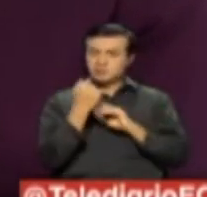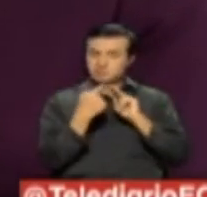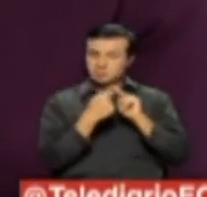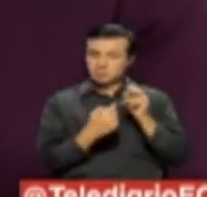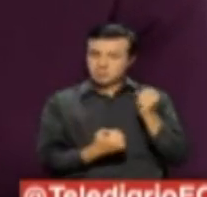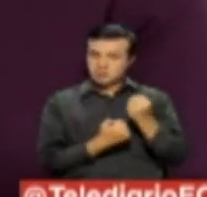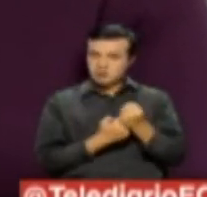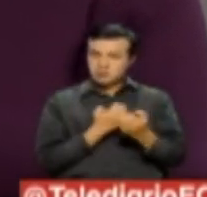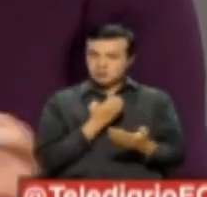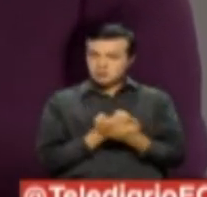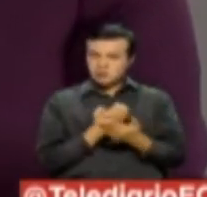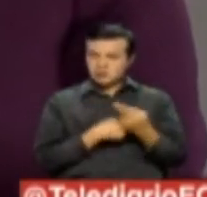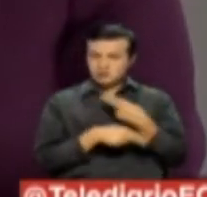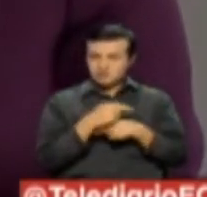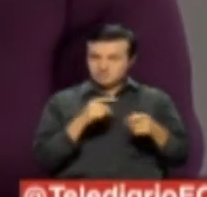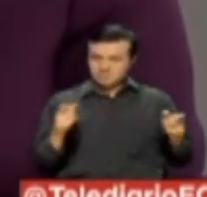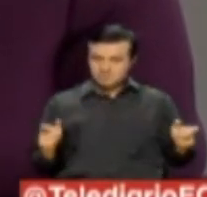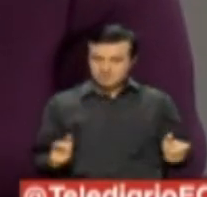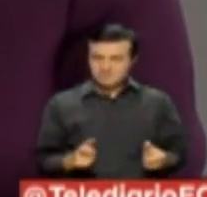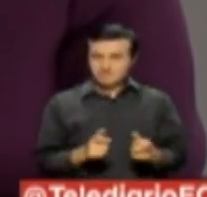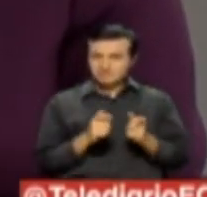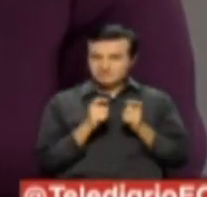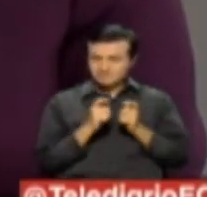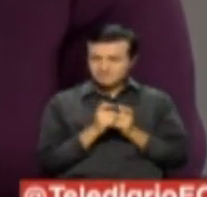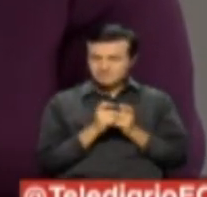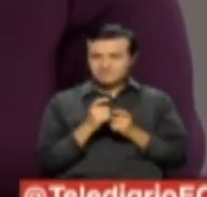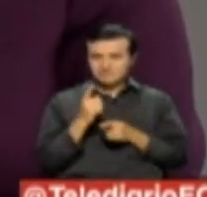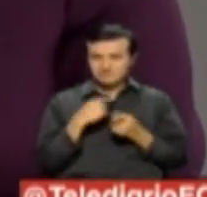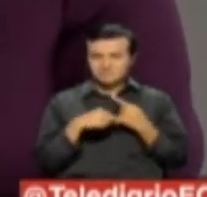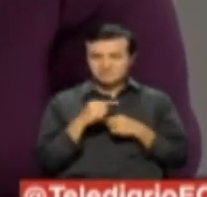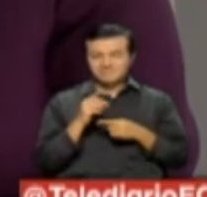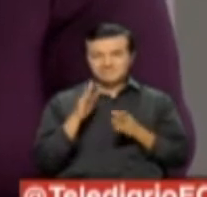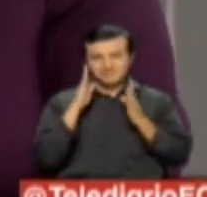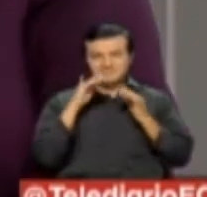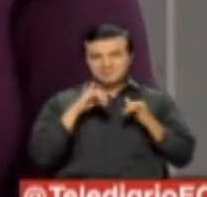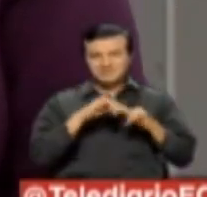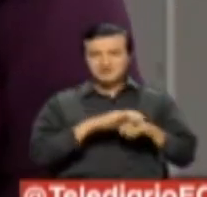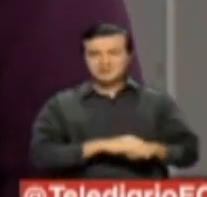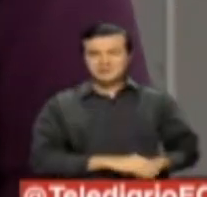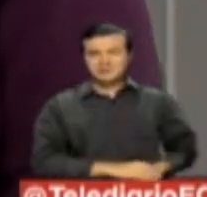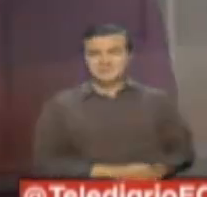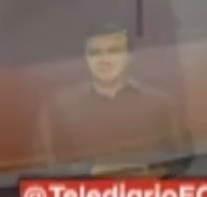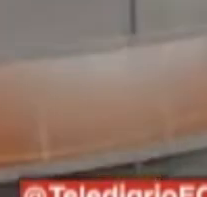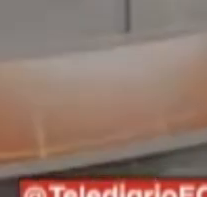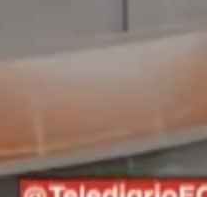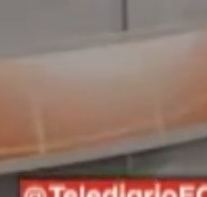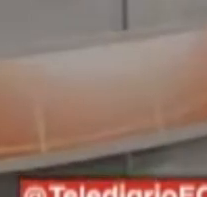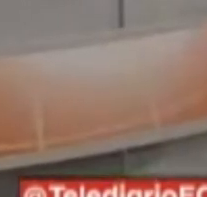para fortalecer la economía popular y solidaria que dice con nosotros regresamos enseguida